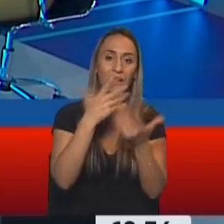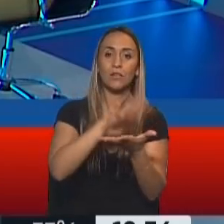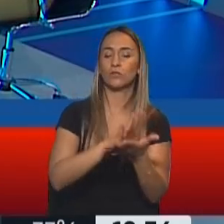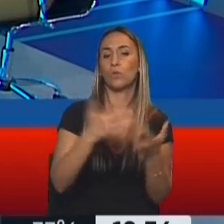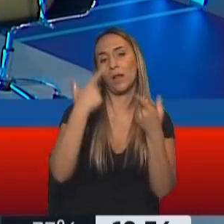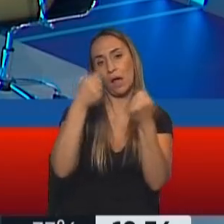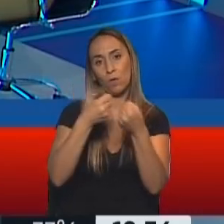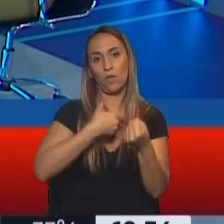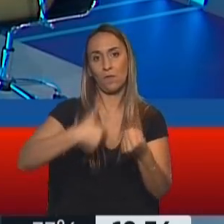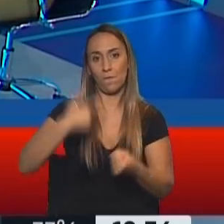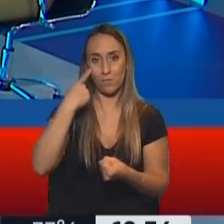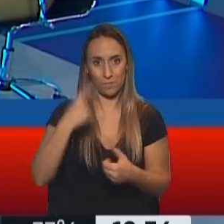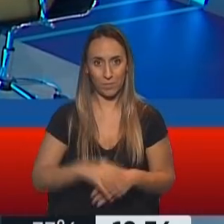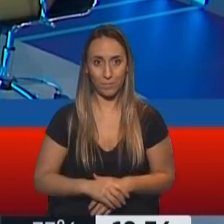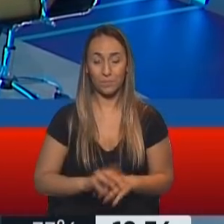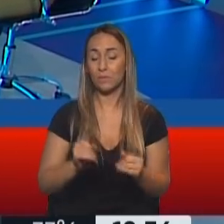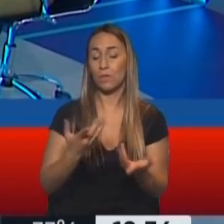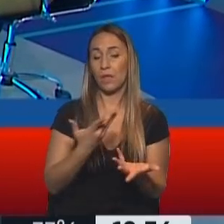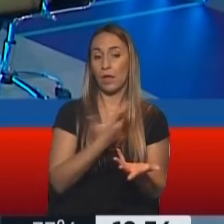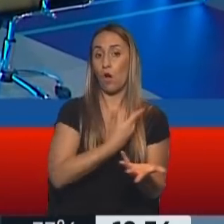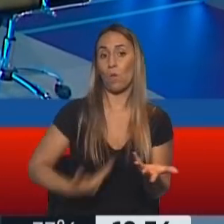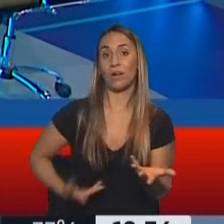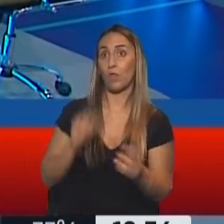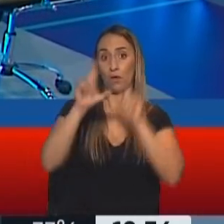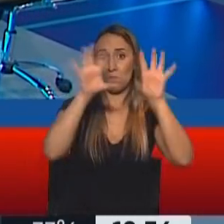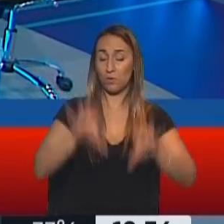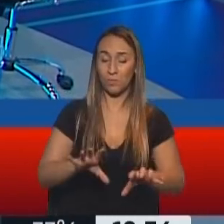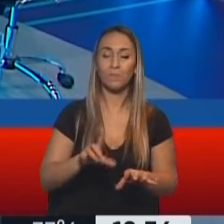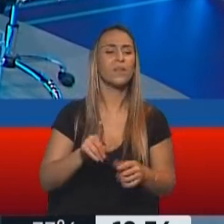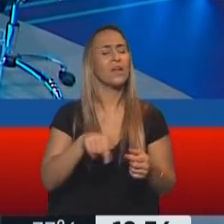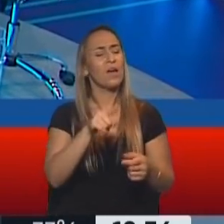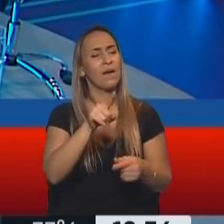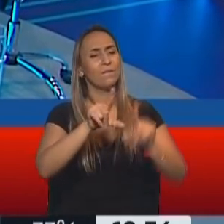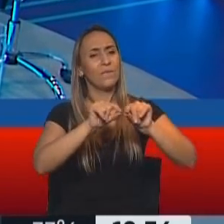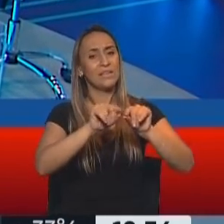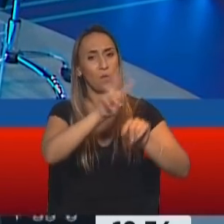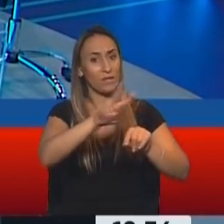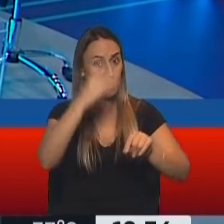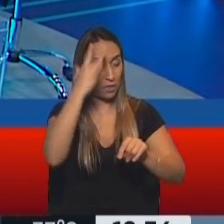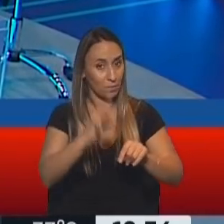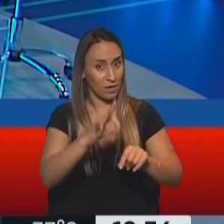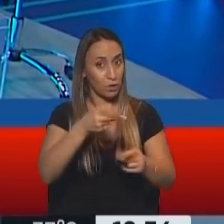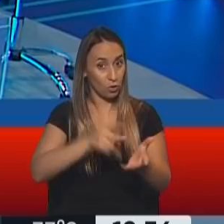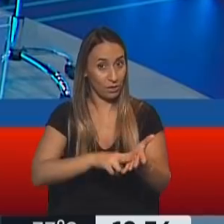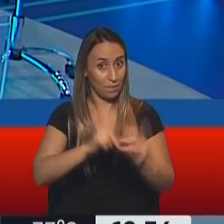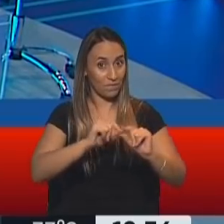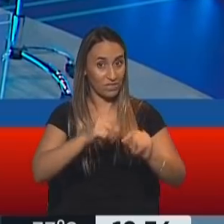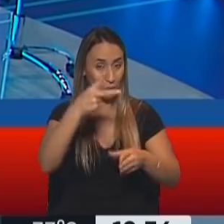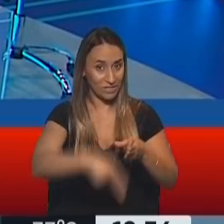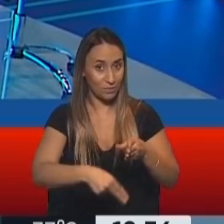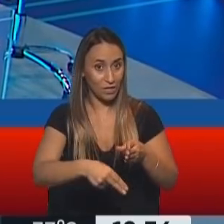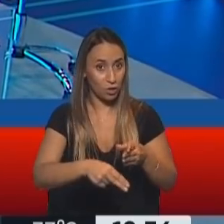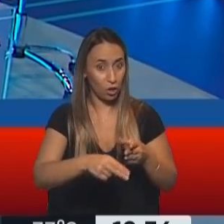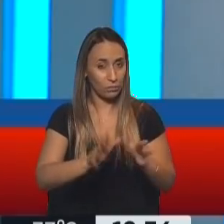Monetario Internacional por parte de los mandatarios provinciales. Hay una fecha que está apurando, que es la del 22 de marzo, ¿no? Donde hay un nuevo vencimiento. Para algunos sí, para otros